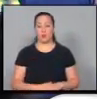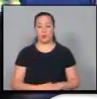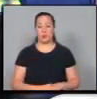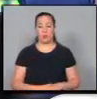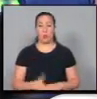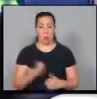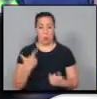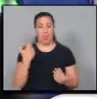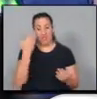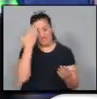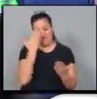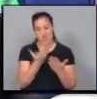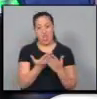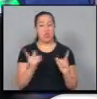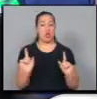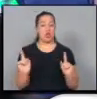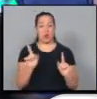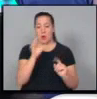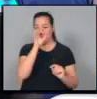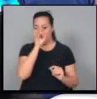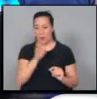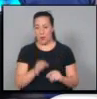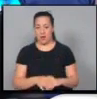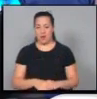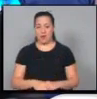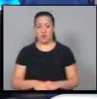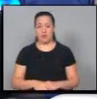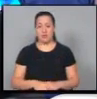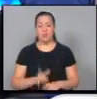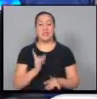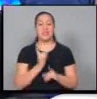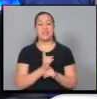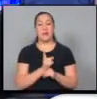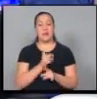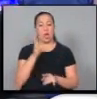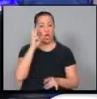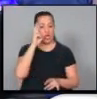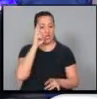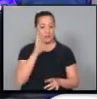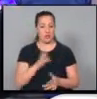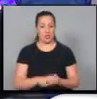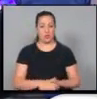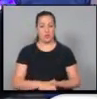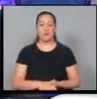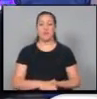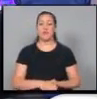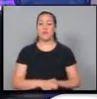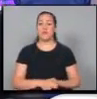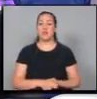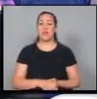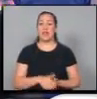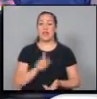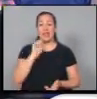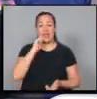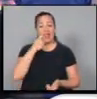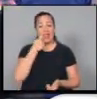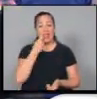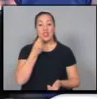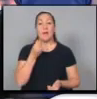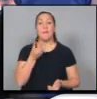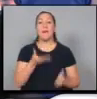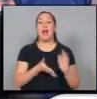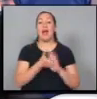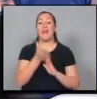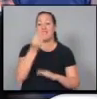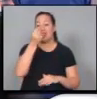a enfrentar. Y no lo enfrenta, nunca, jamás. Siempre con respeto con Messi. Bueno, ahí está, qué lindo. Está para ir el fin de semana, dice Claudio.